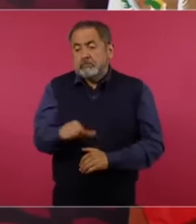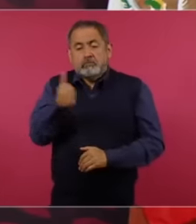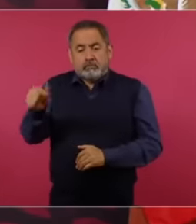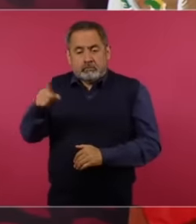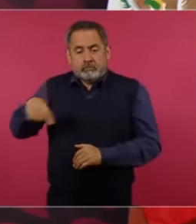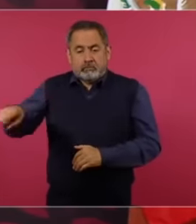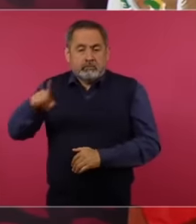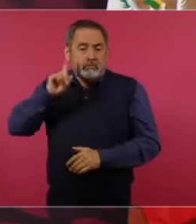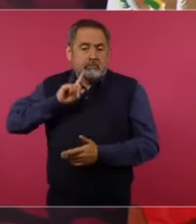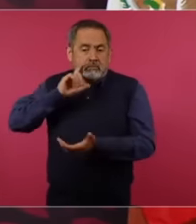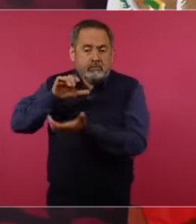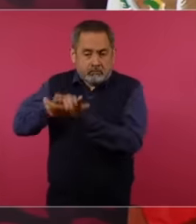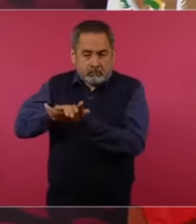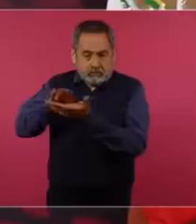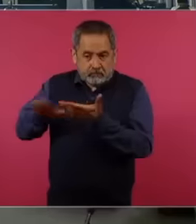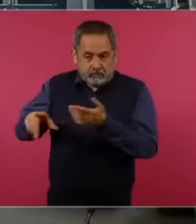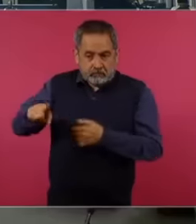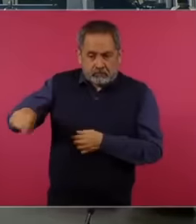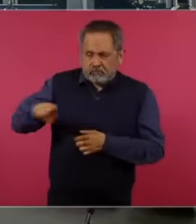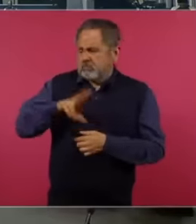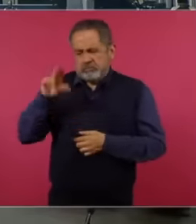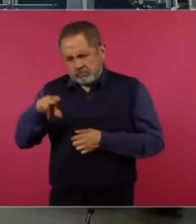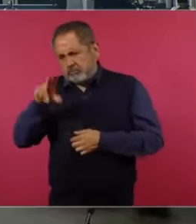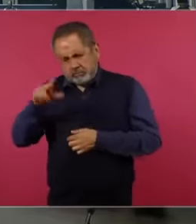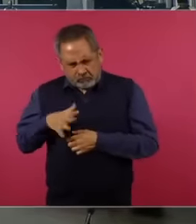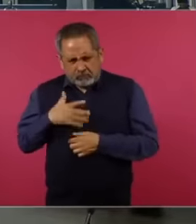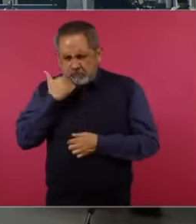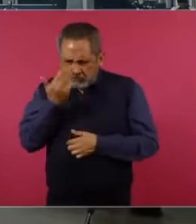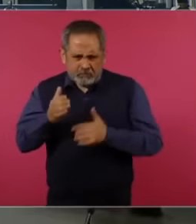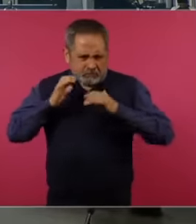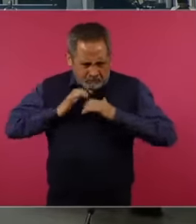otras esposas dijeron no,